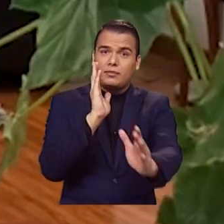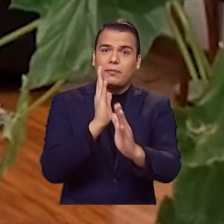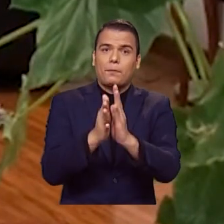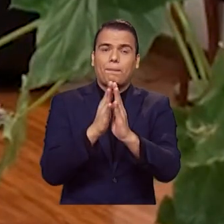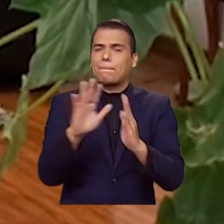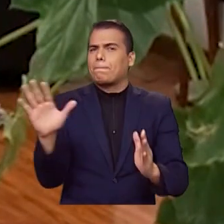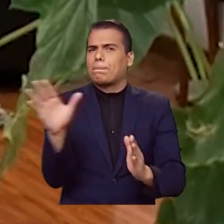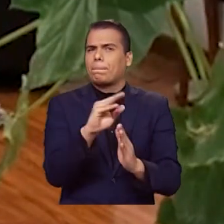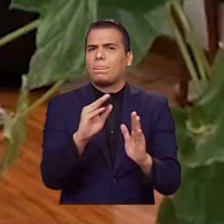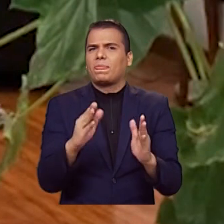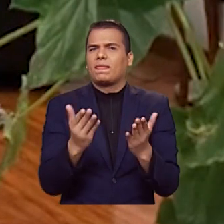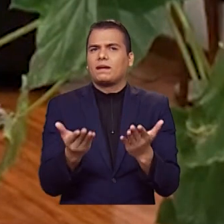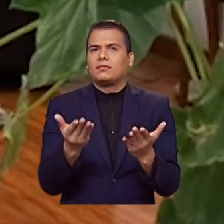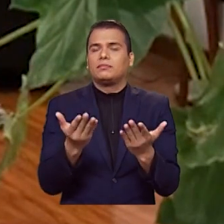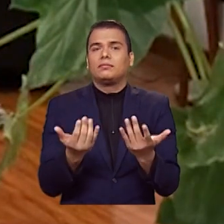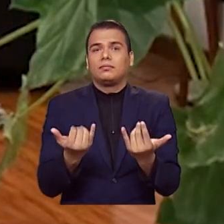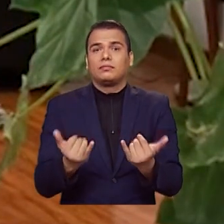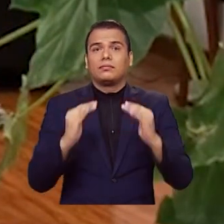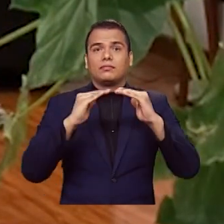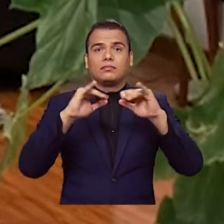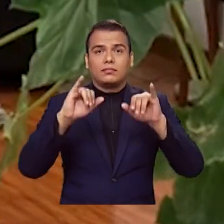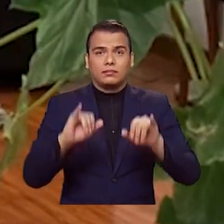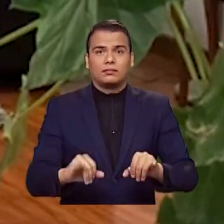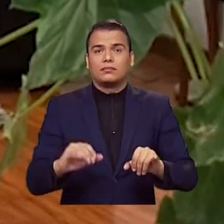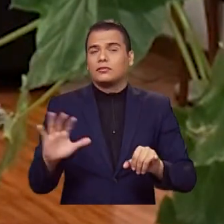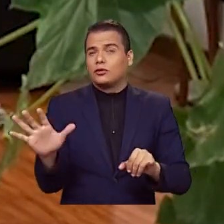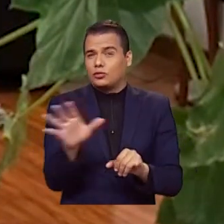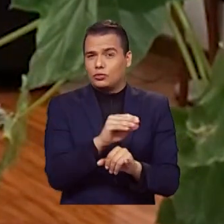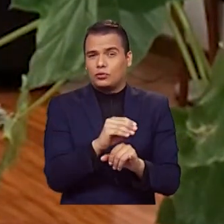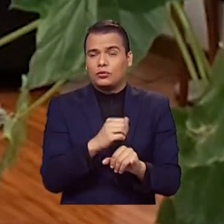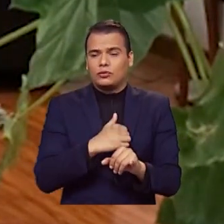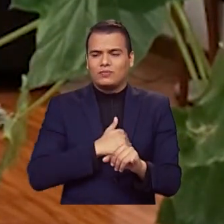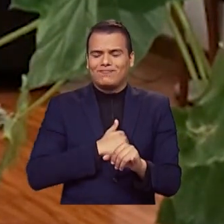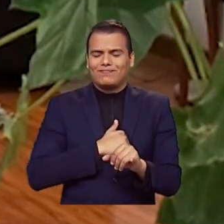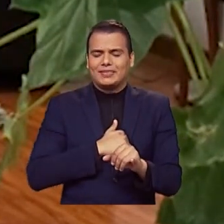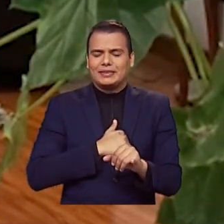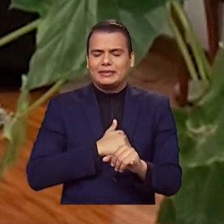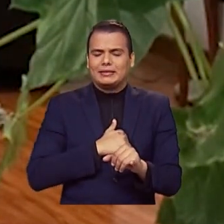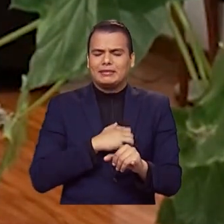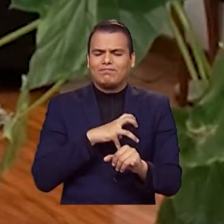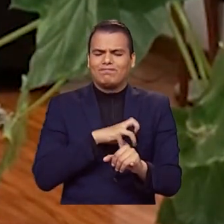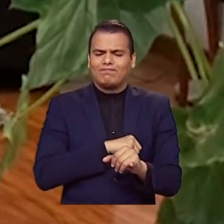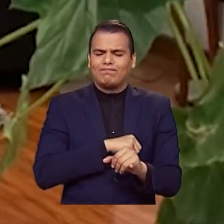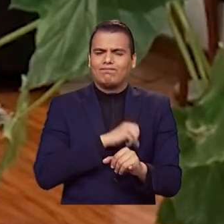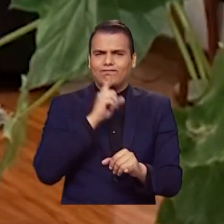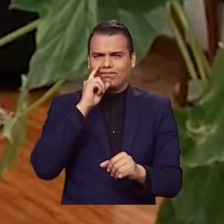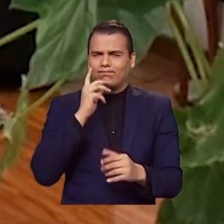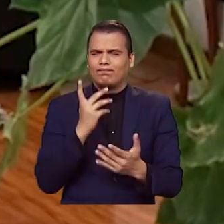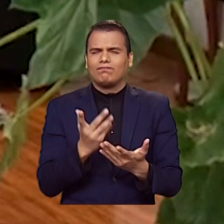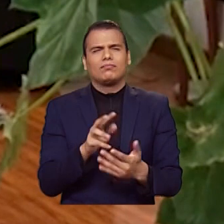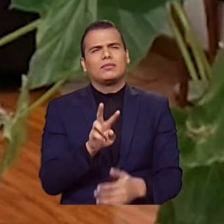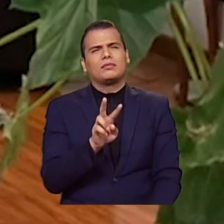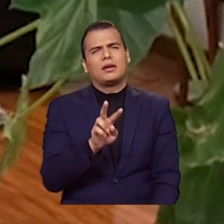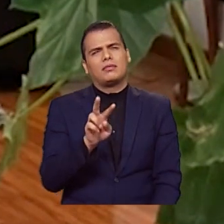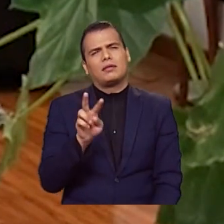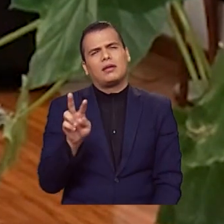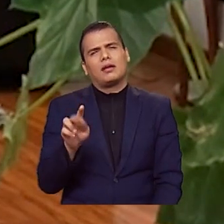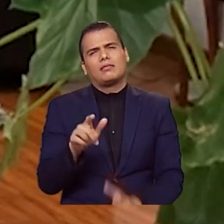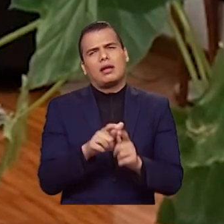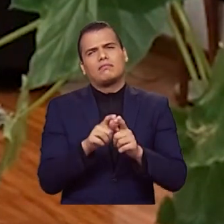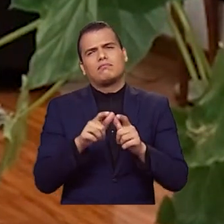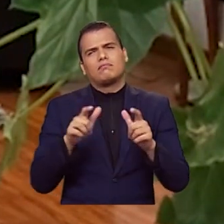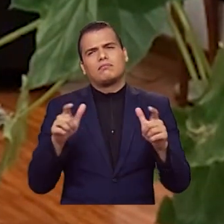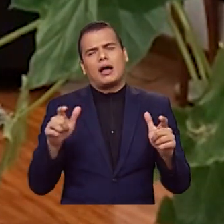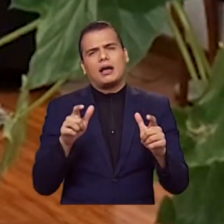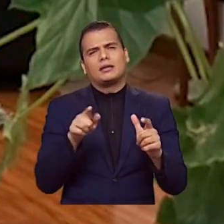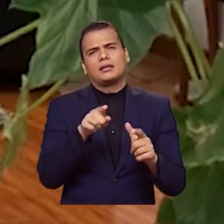tumaqueños para que nos quedemos en casa. Para mí es muy triste escuchar las noticias de tanta